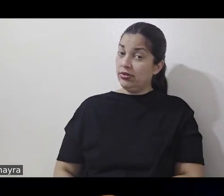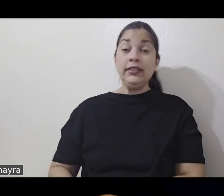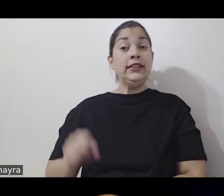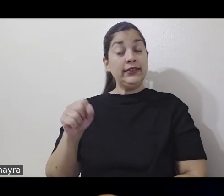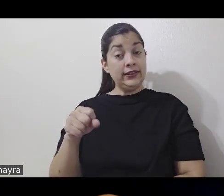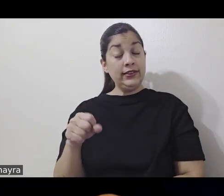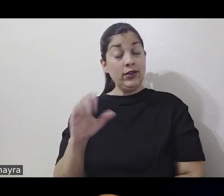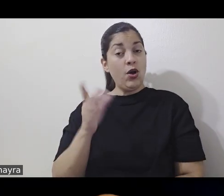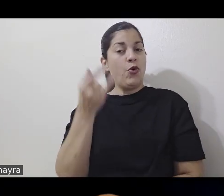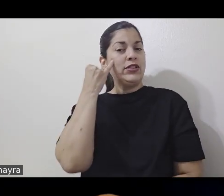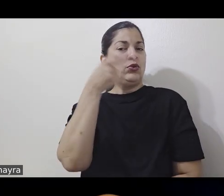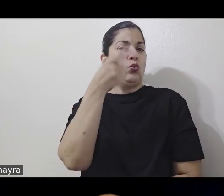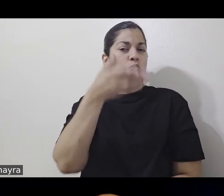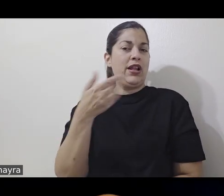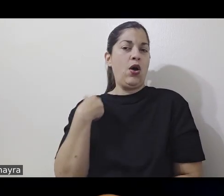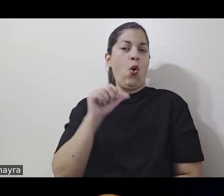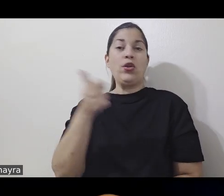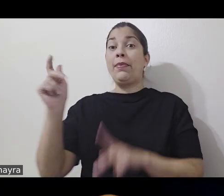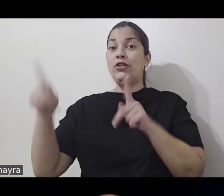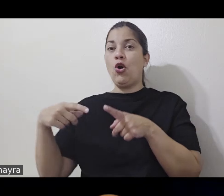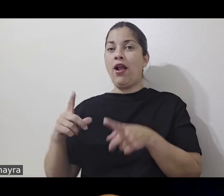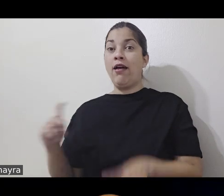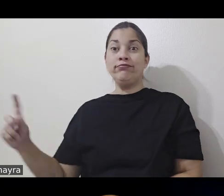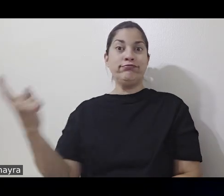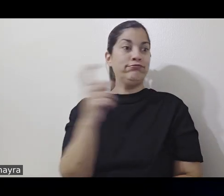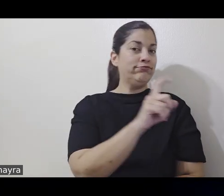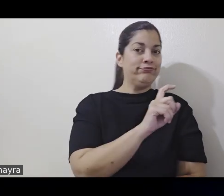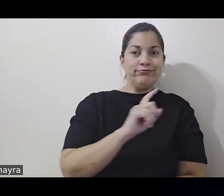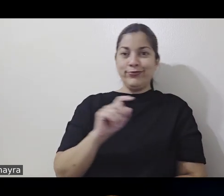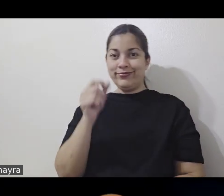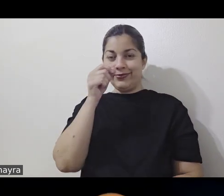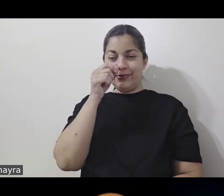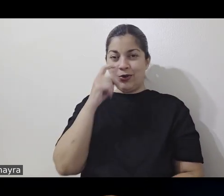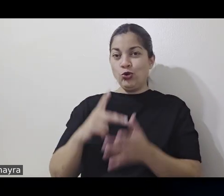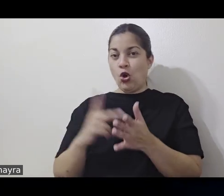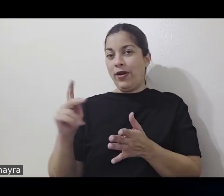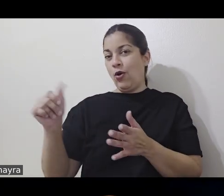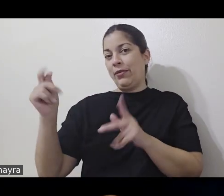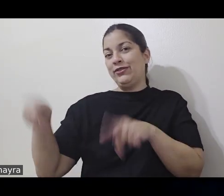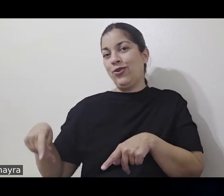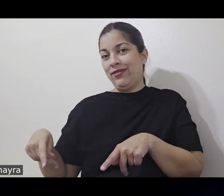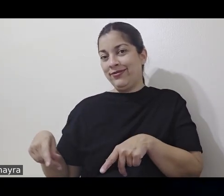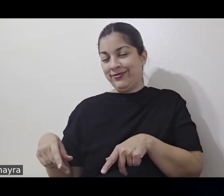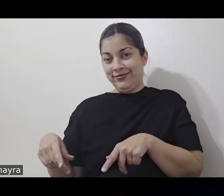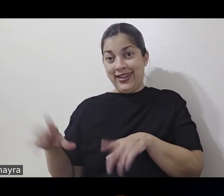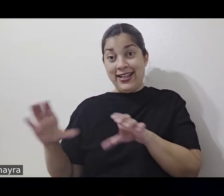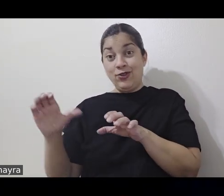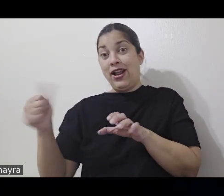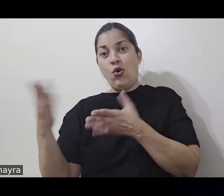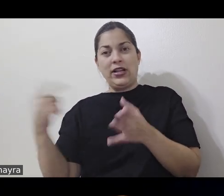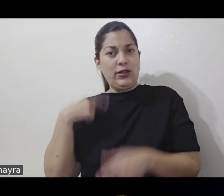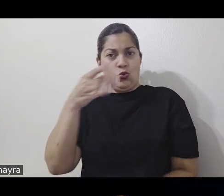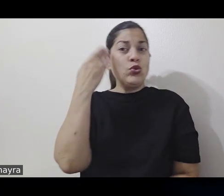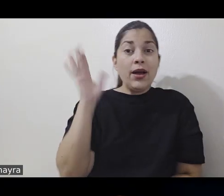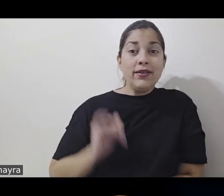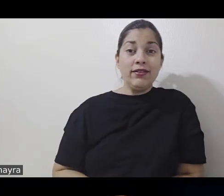es tú, como si tú tuvieras un alter ego que estuviera por ahí suelto, un doppelganger, como le dicen, que estuviera haciendo otra cosa que tú no te